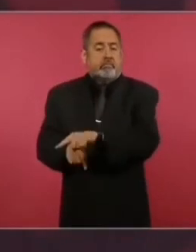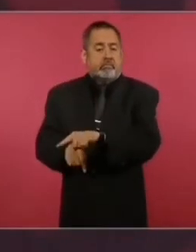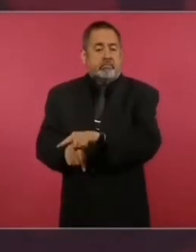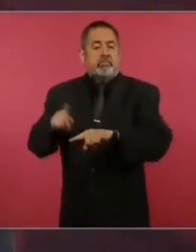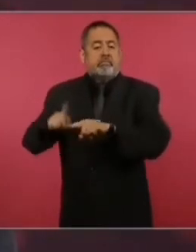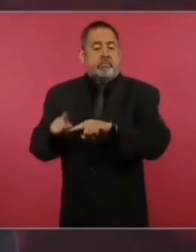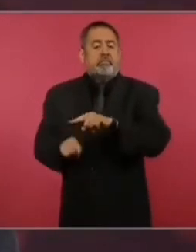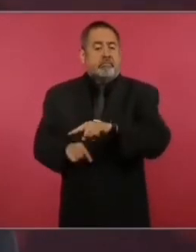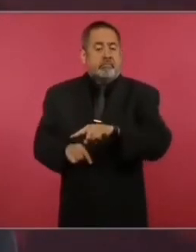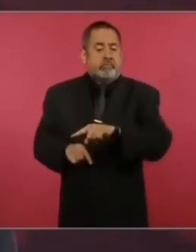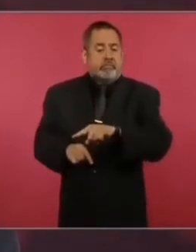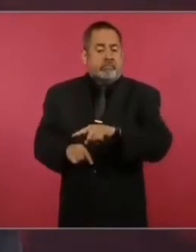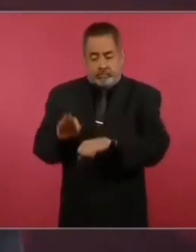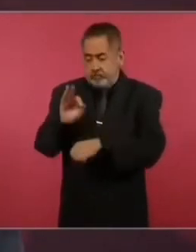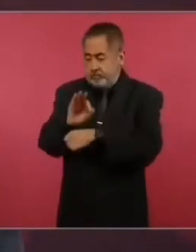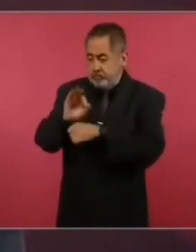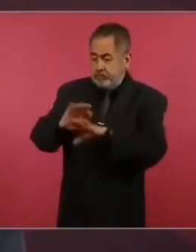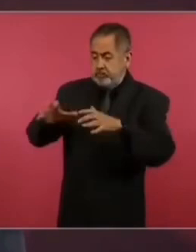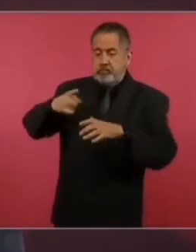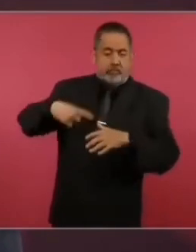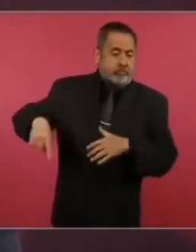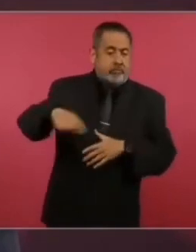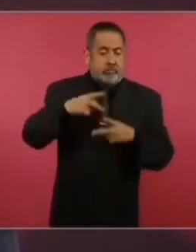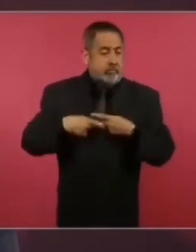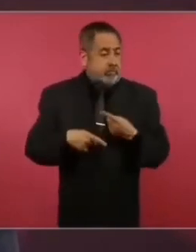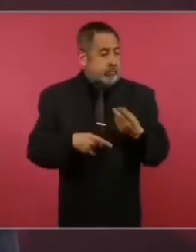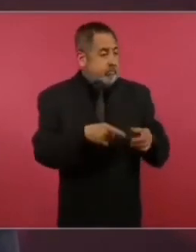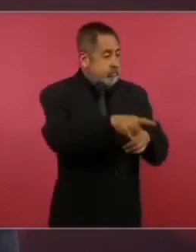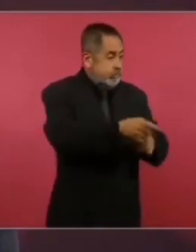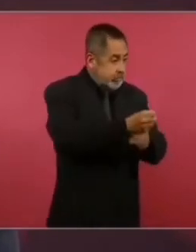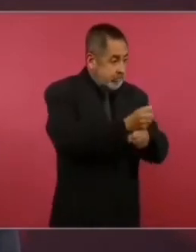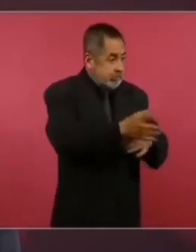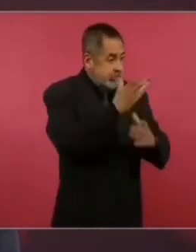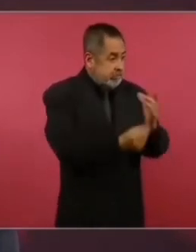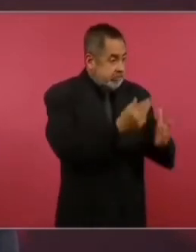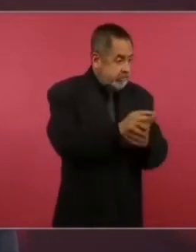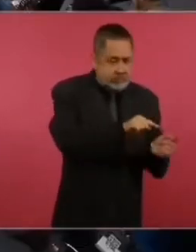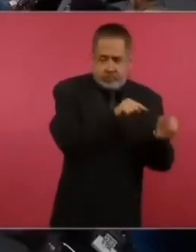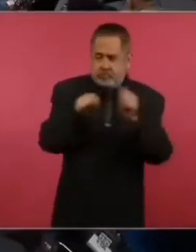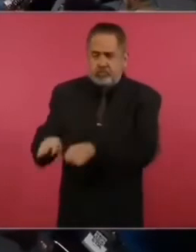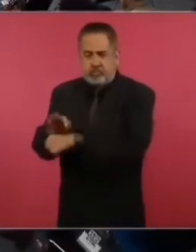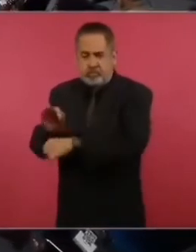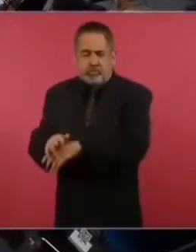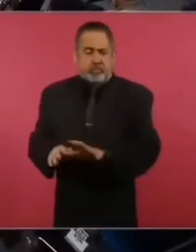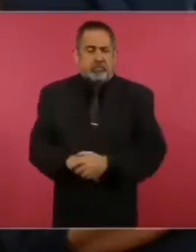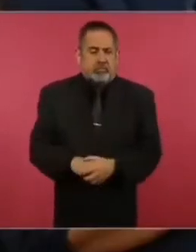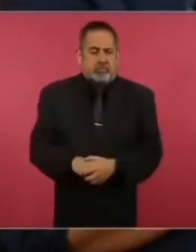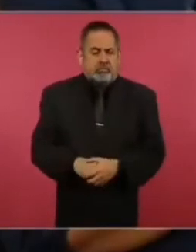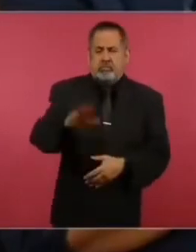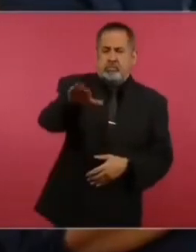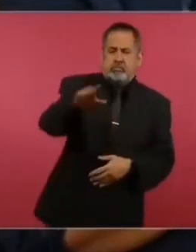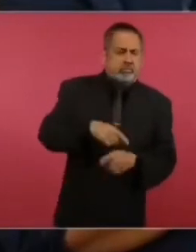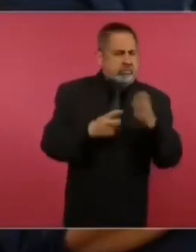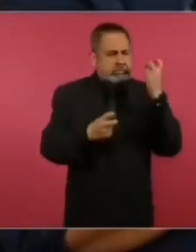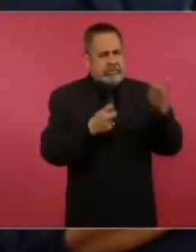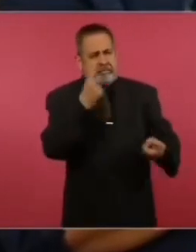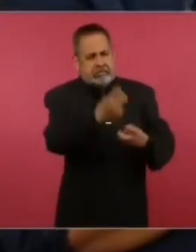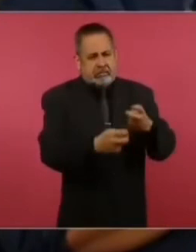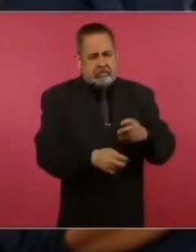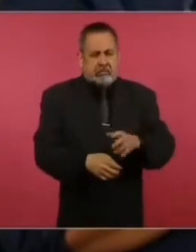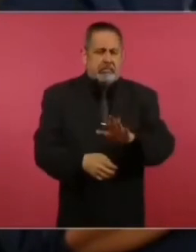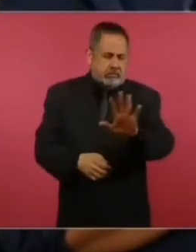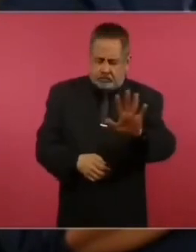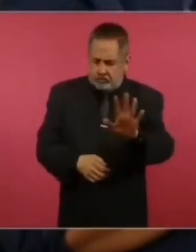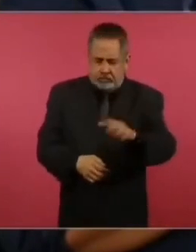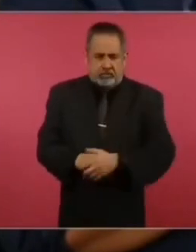por proteger a perseguidos políticos. Independientemente de los señalamientos, es que todos los